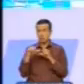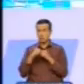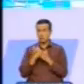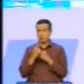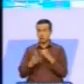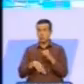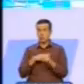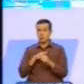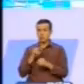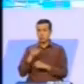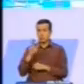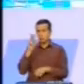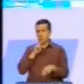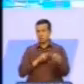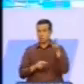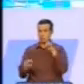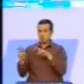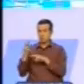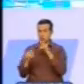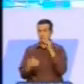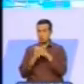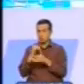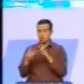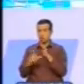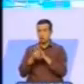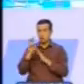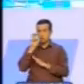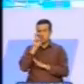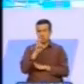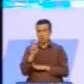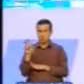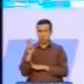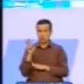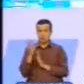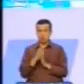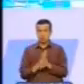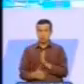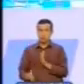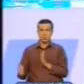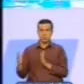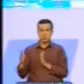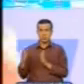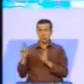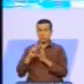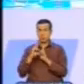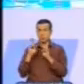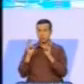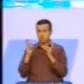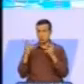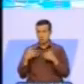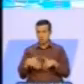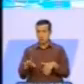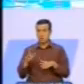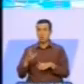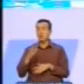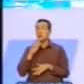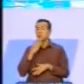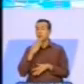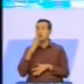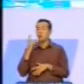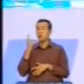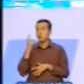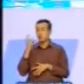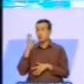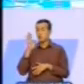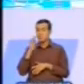en impulsar la evaluación y una nueva ley de turismo, Carlos, dentro de lo cual uno de los temas que está desfasado es la necesidad de que